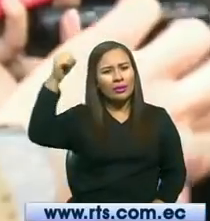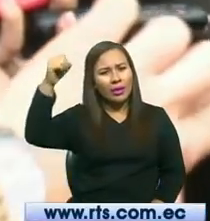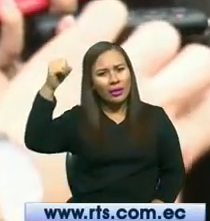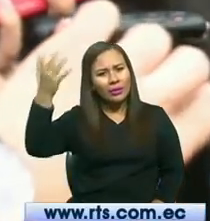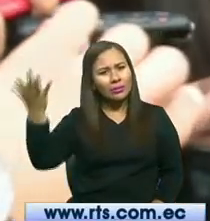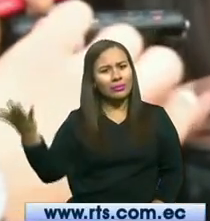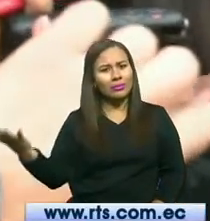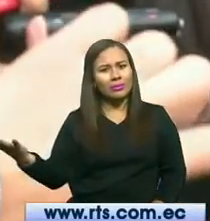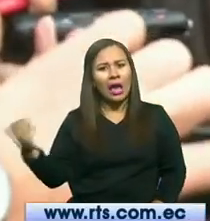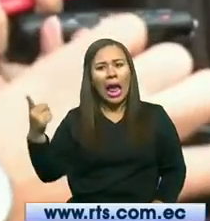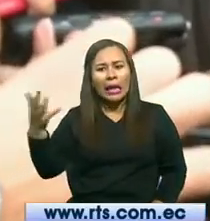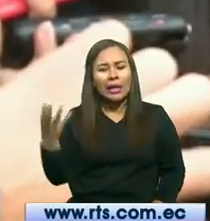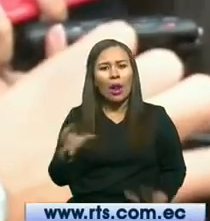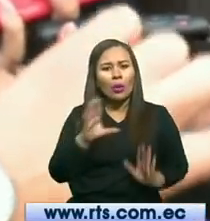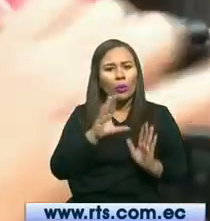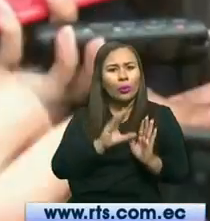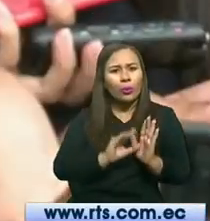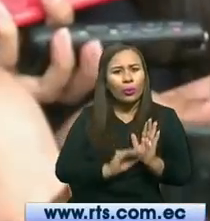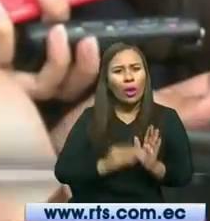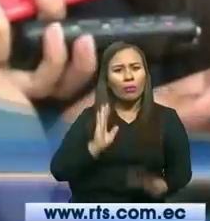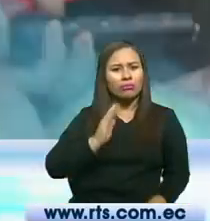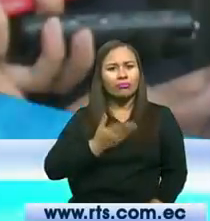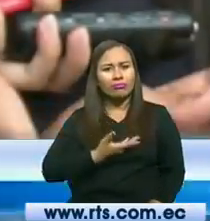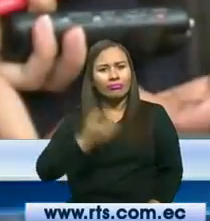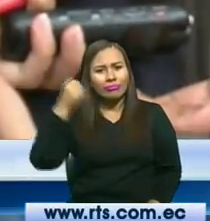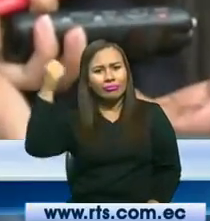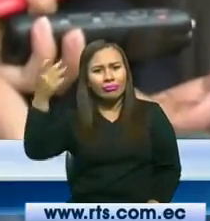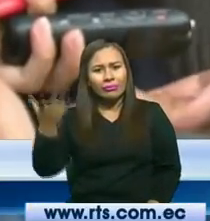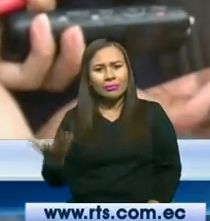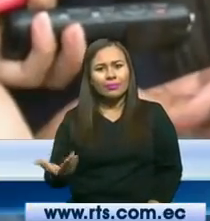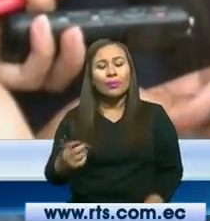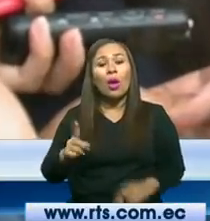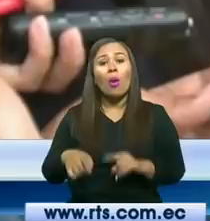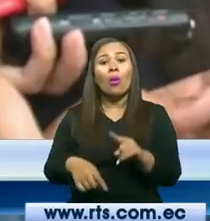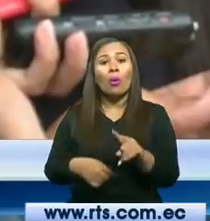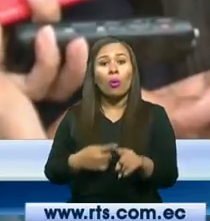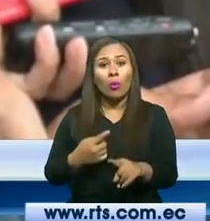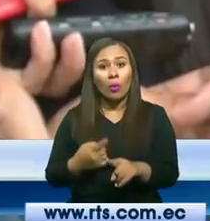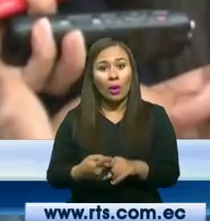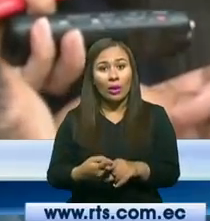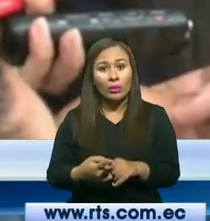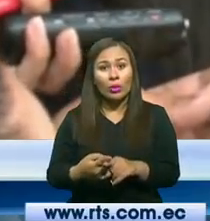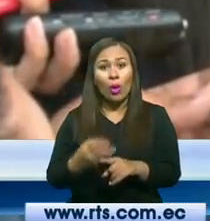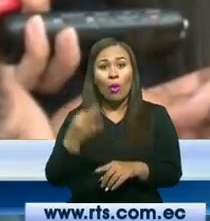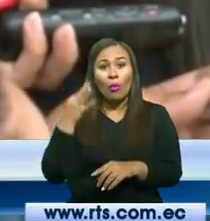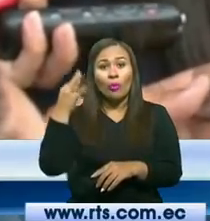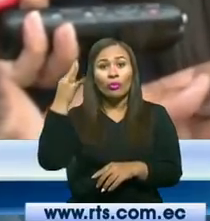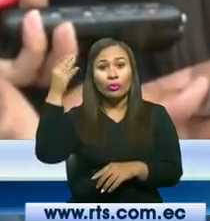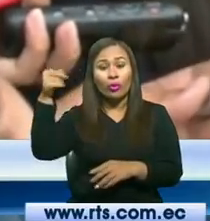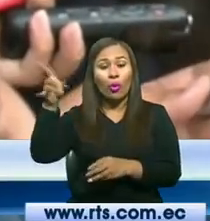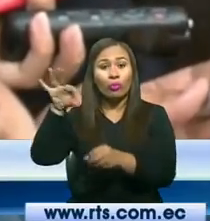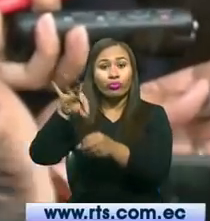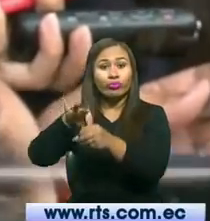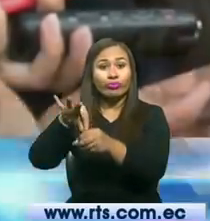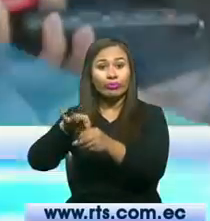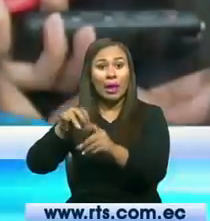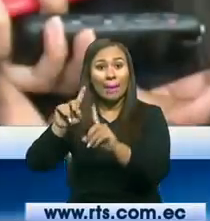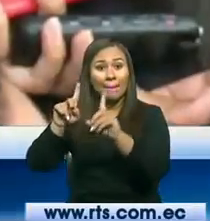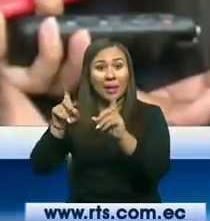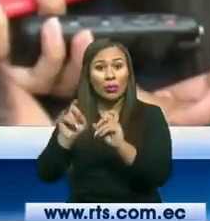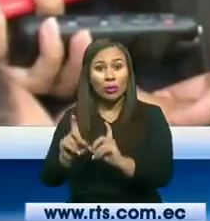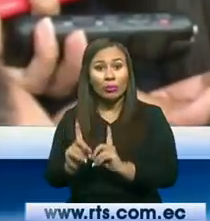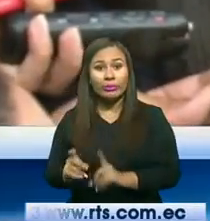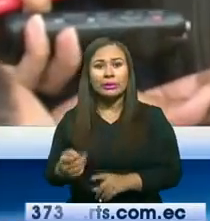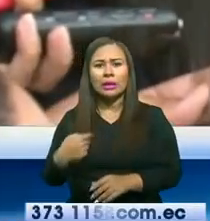que al momento de que supuestamente o llegue a haber un dictamen favorable en ese sentido, tendríamos un golpe a